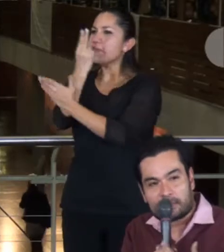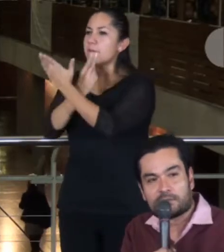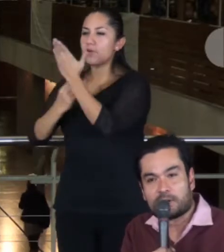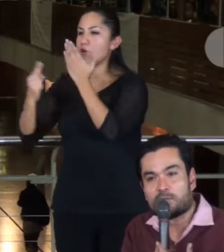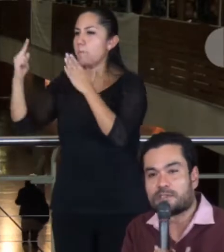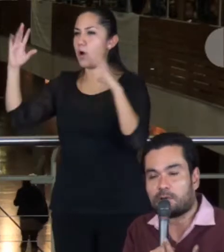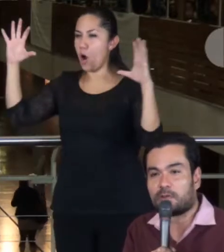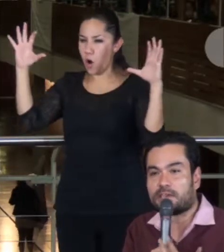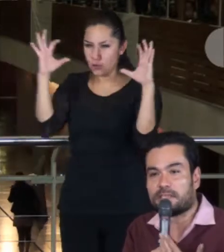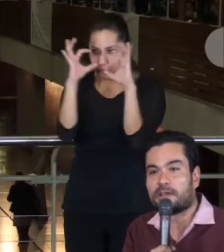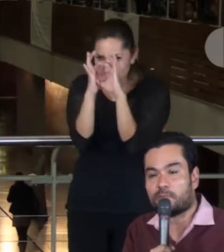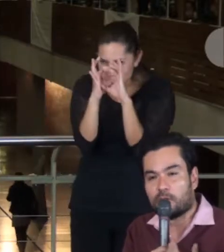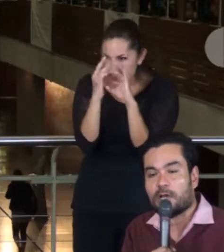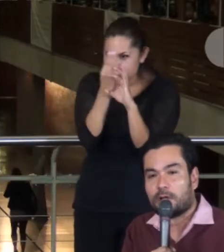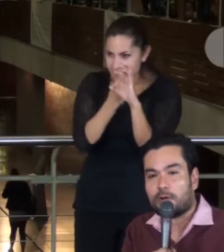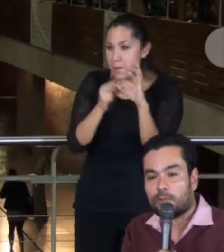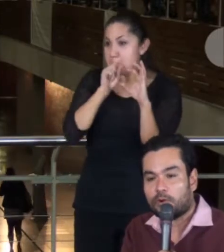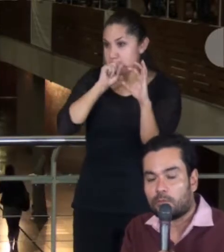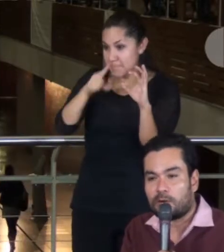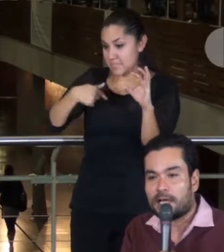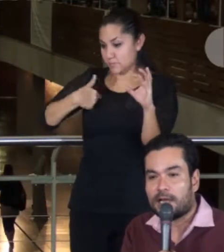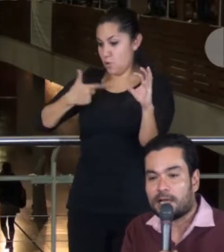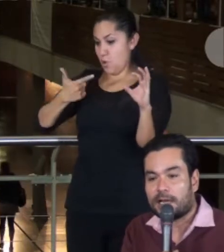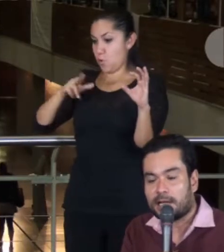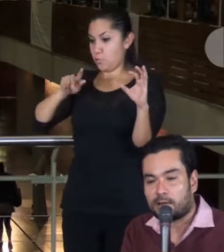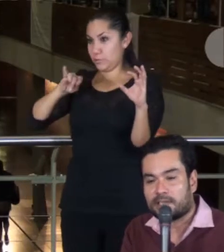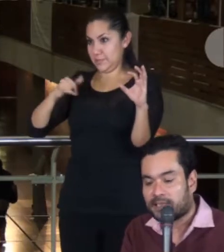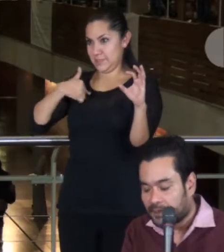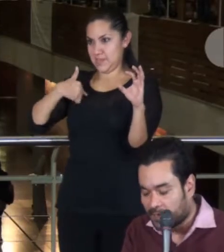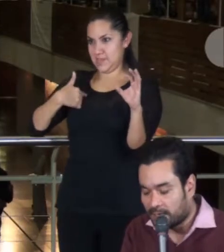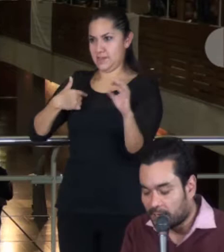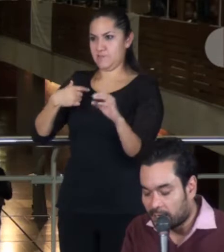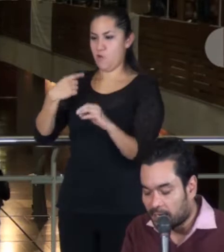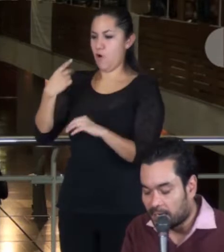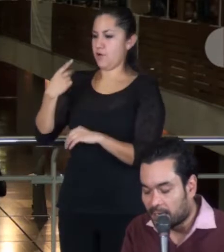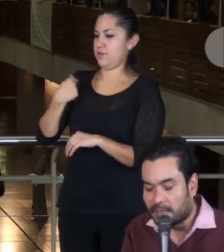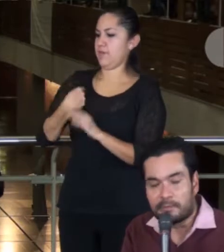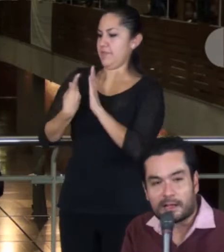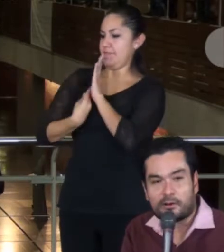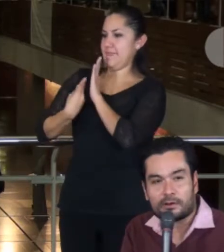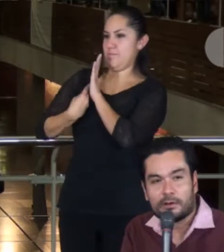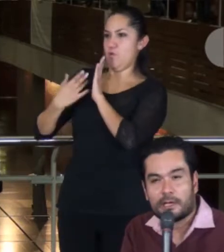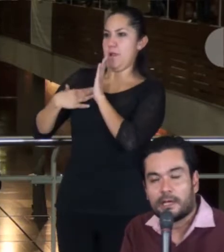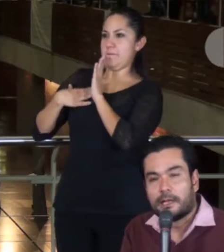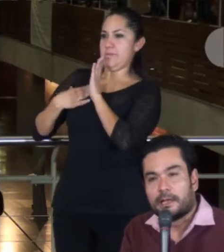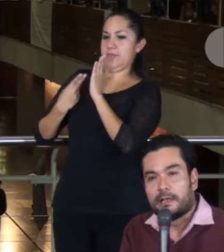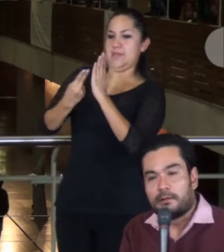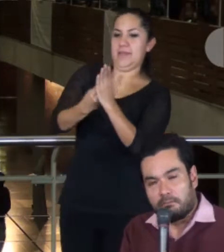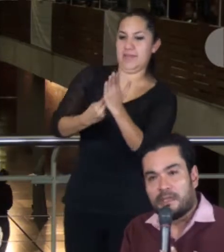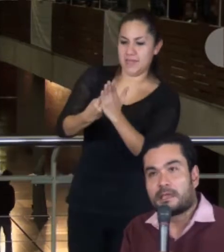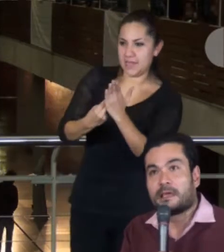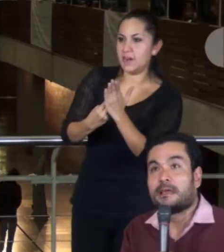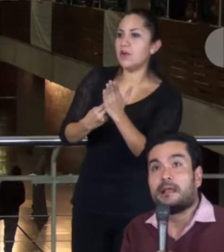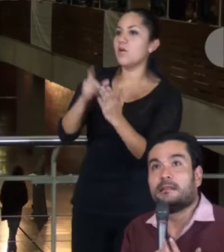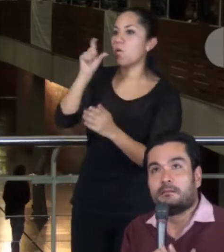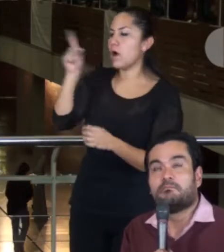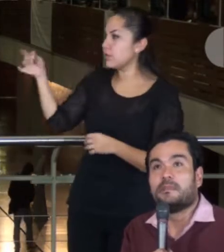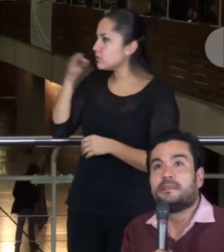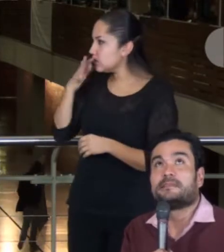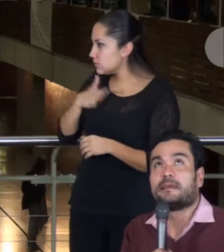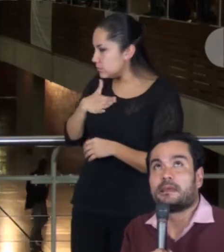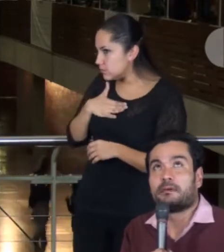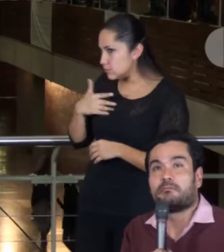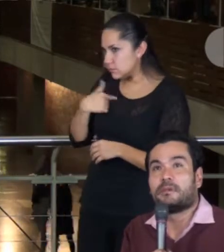otros retratos de gusta y cuando recibe como como la noticia de maicon y que él